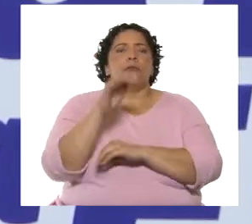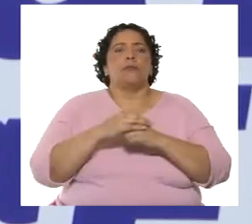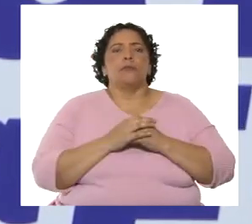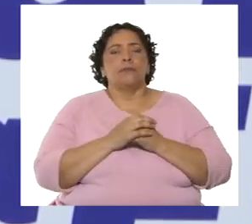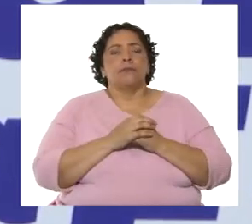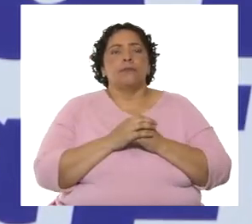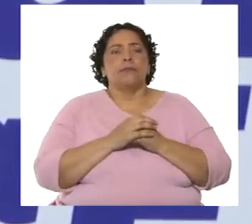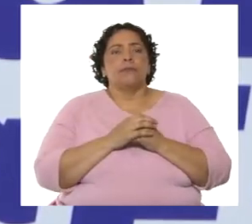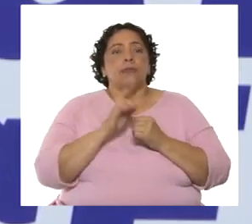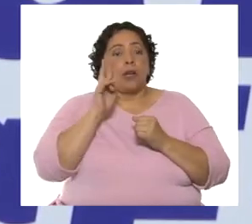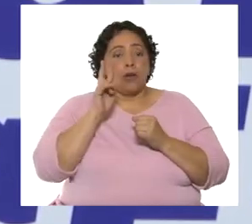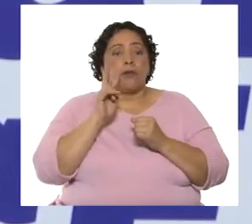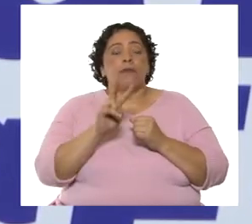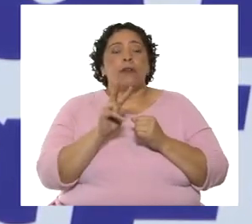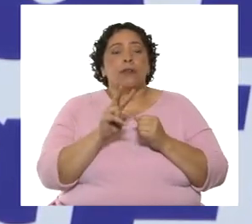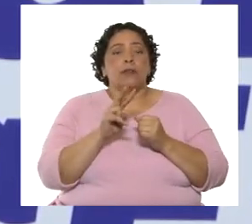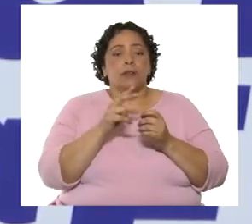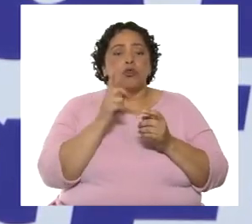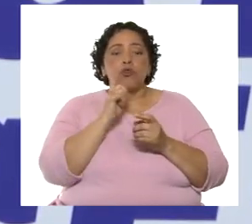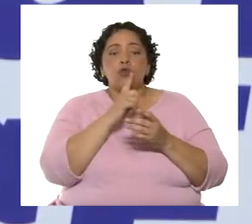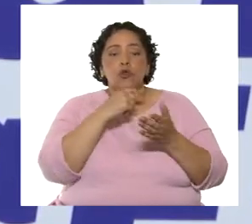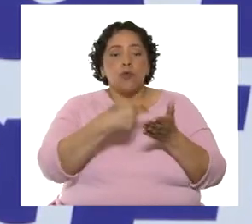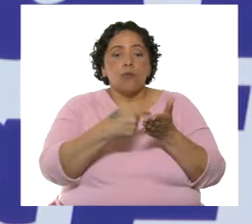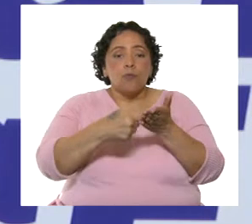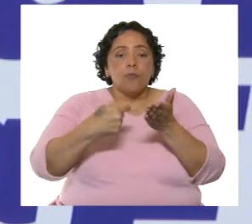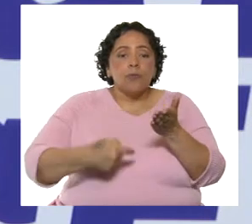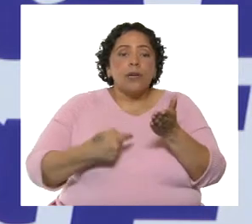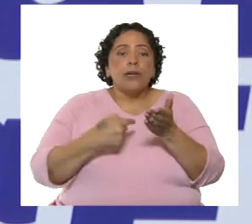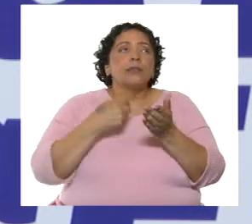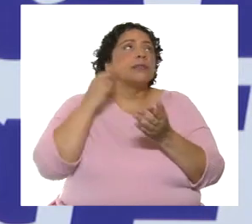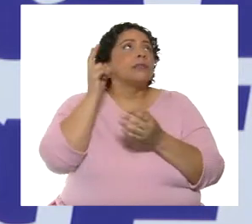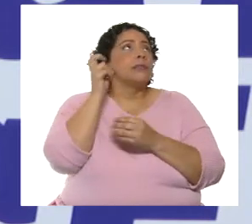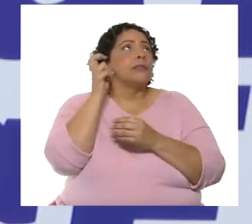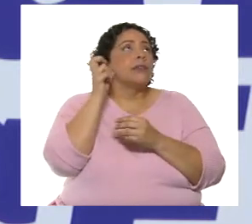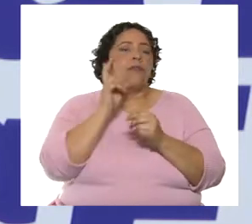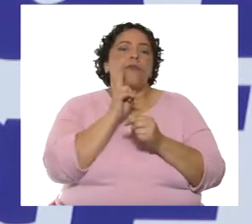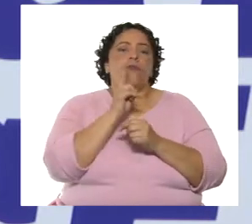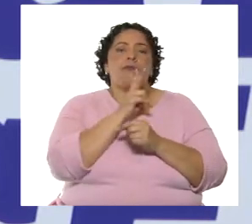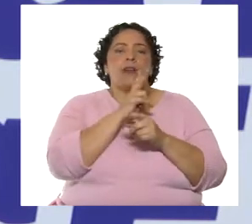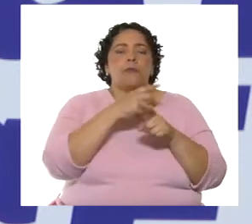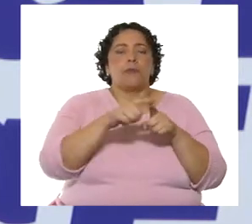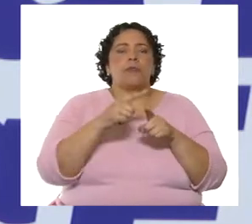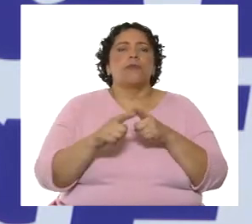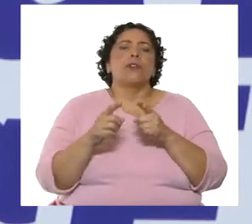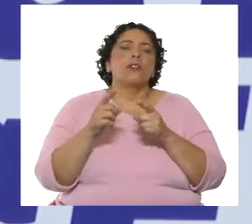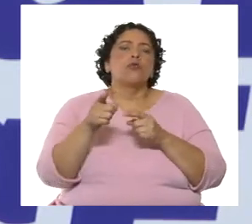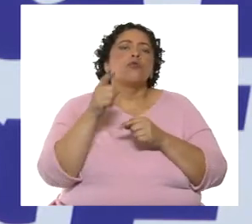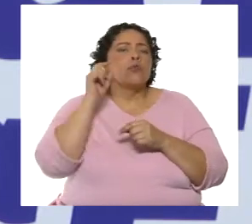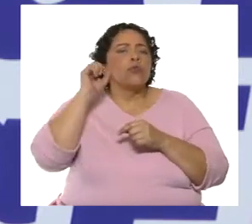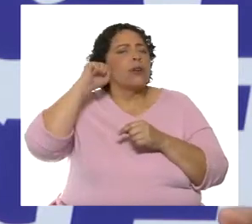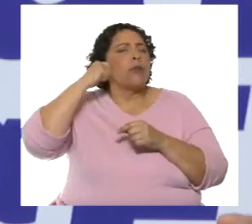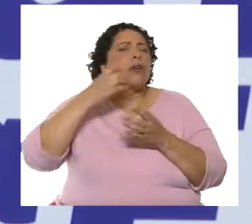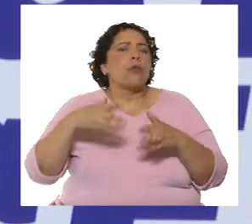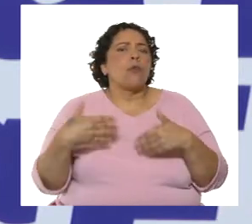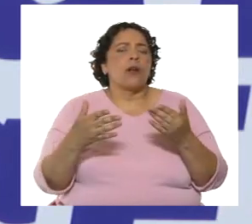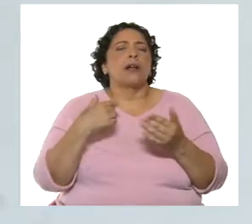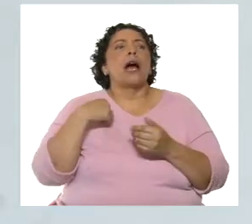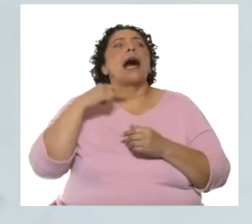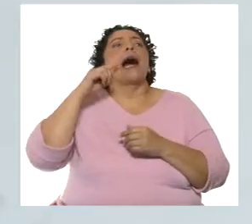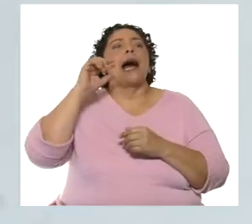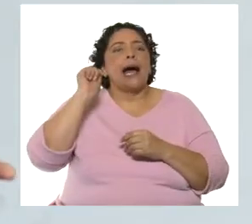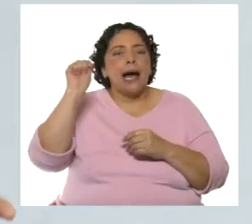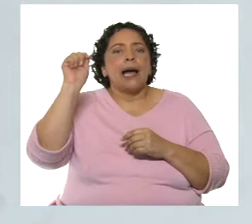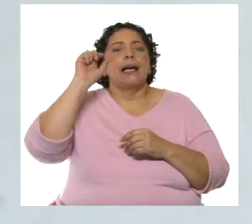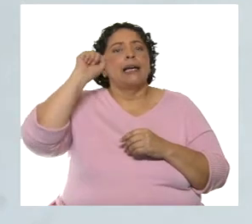lectura nombramos varios verbos. ¿Cuál de ellos recuerdas, profe? Podemos